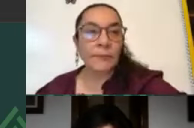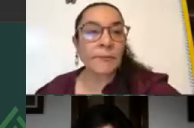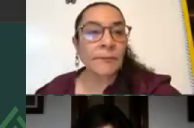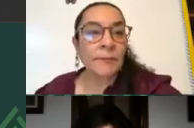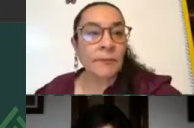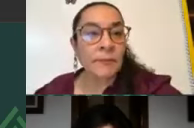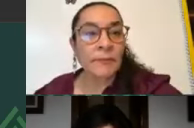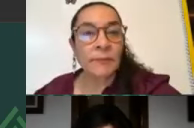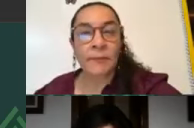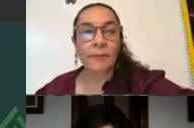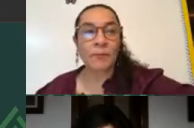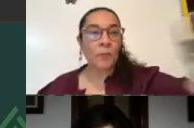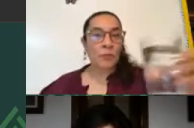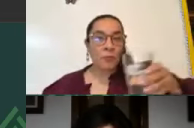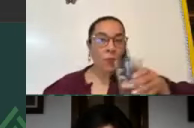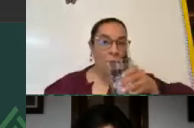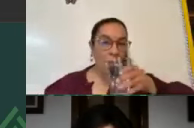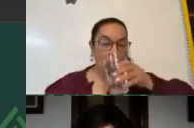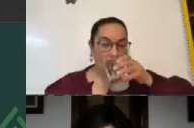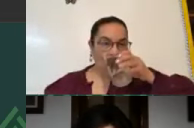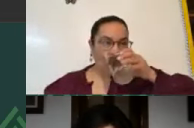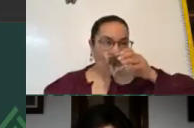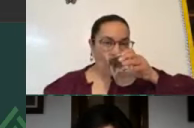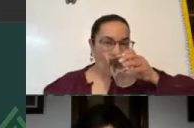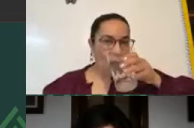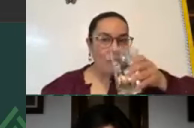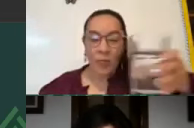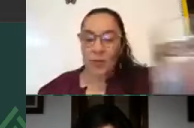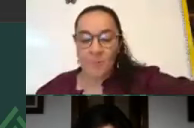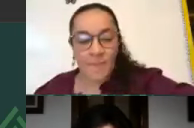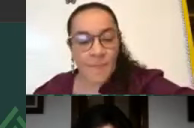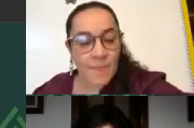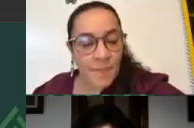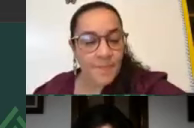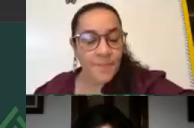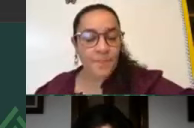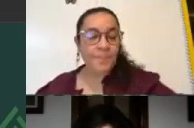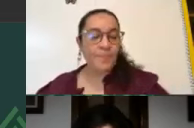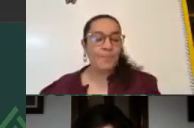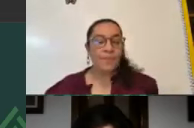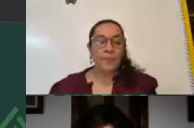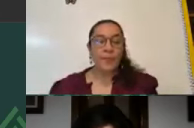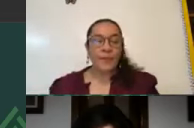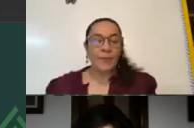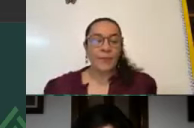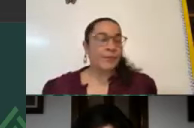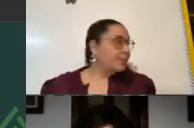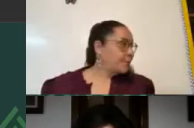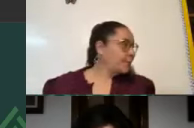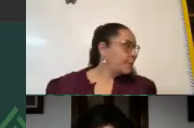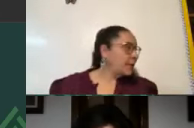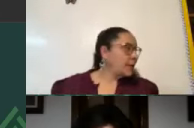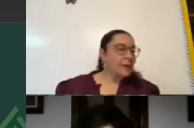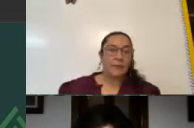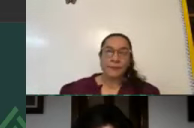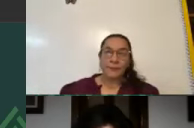de forma presencial si así es necesario y si optan en tal sentido los